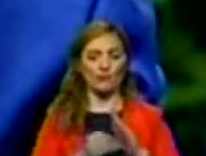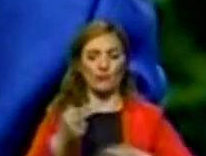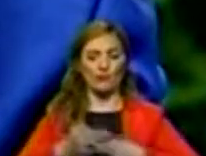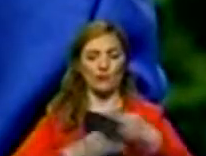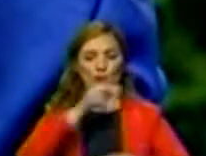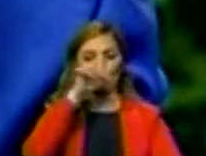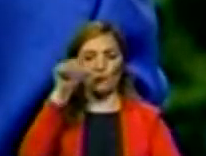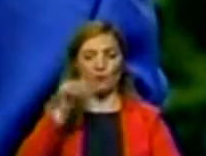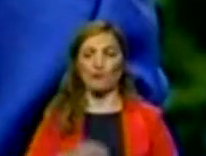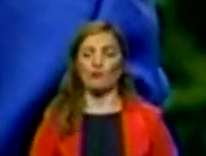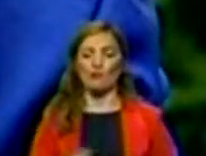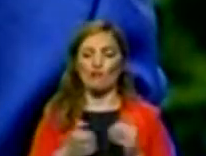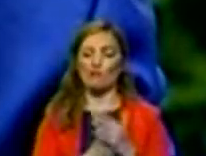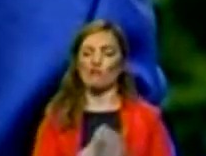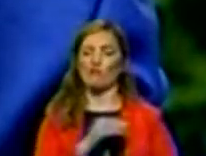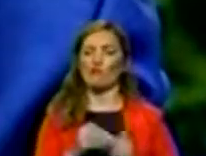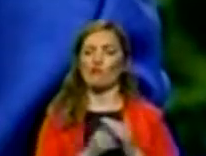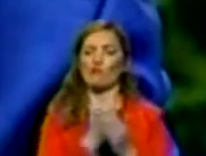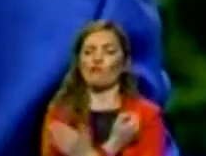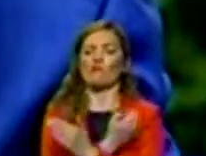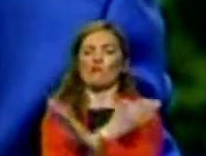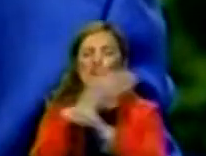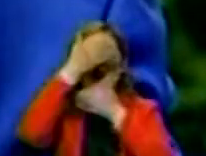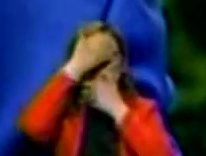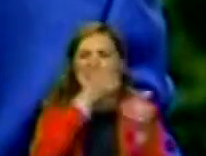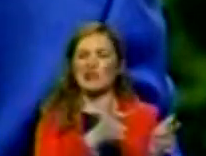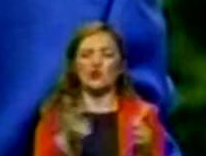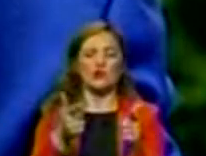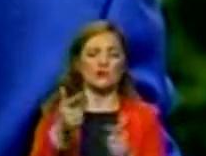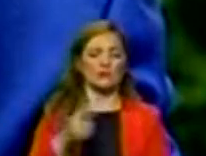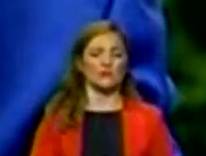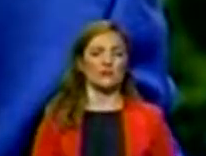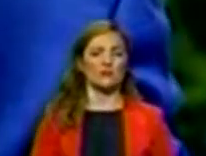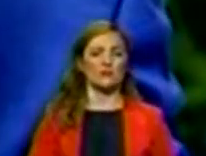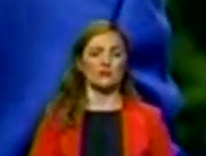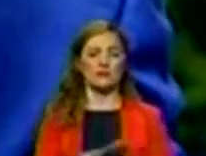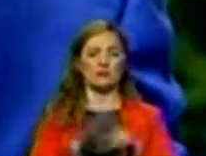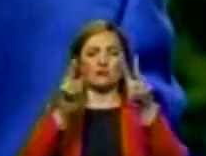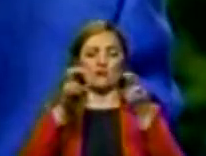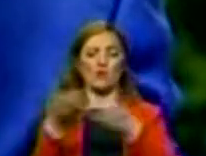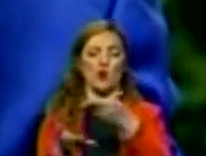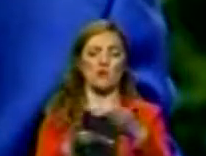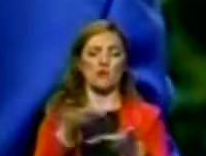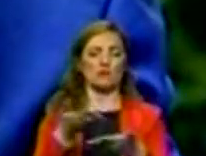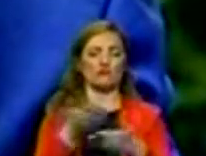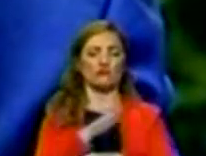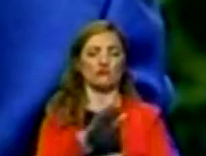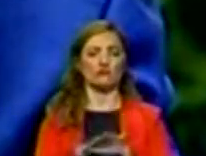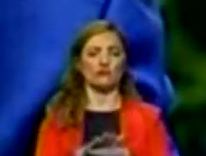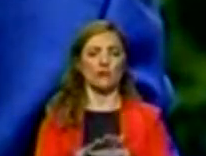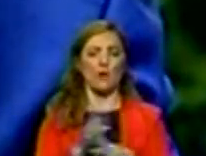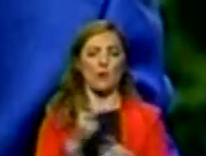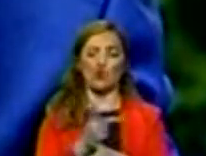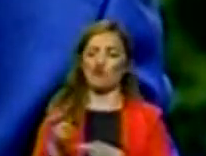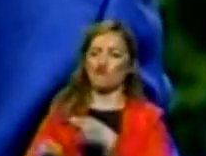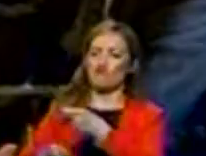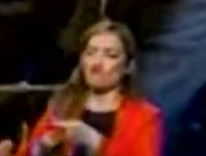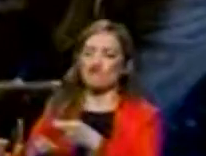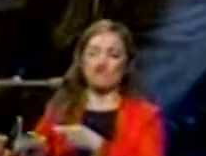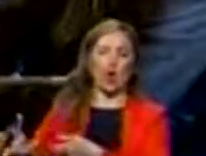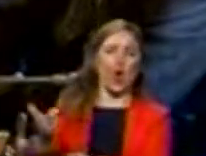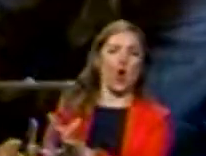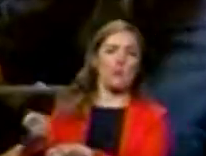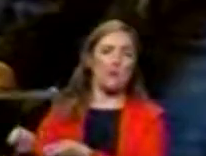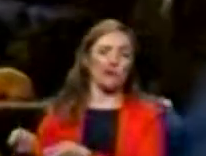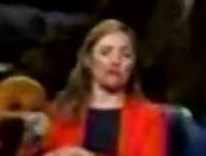en combate y prevención del terrorismo y aspectos comerciales vinculados, por supuesto, con las exportaciones e importaciones. Y según